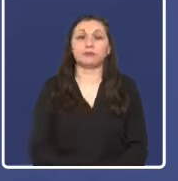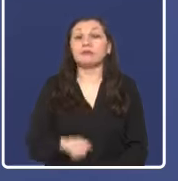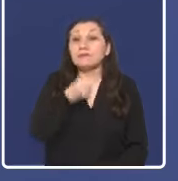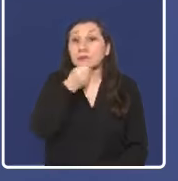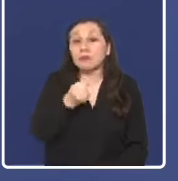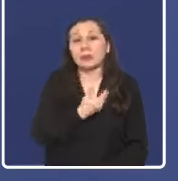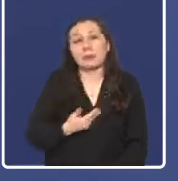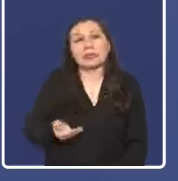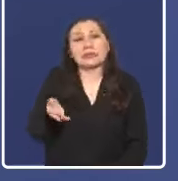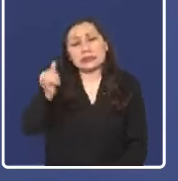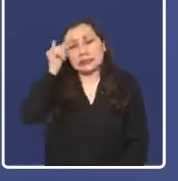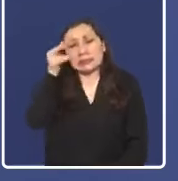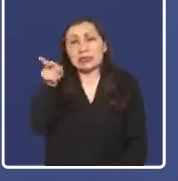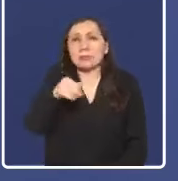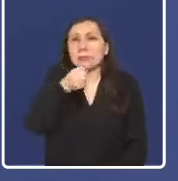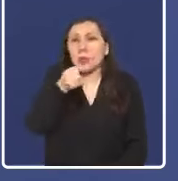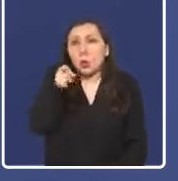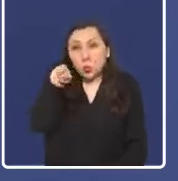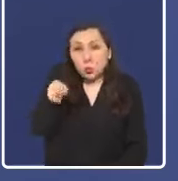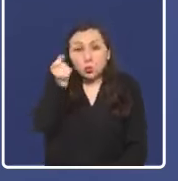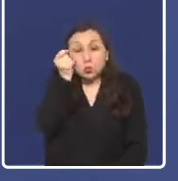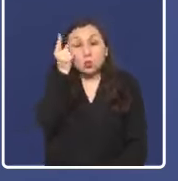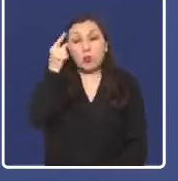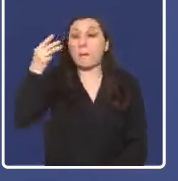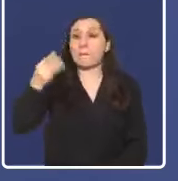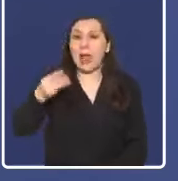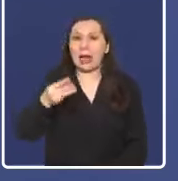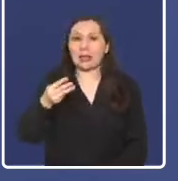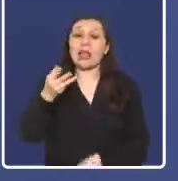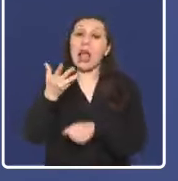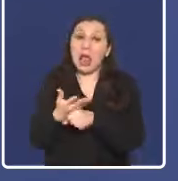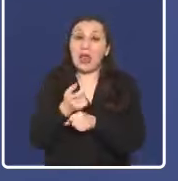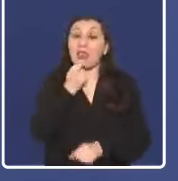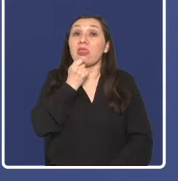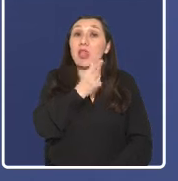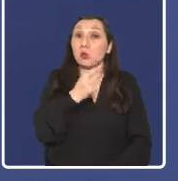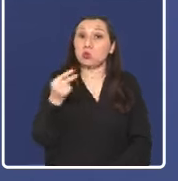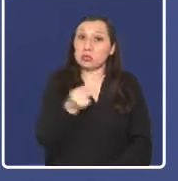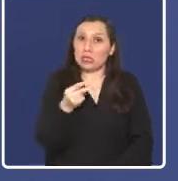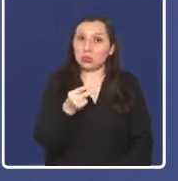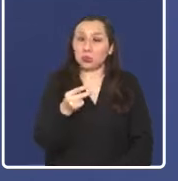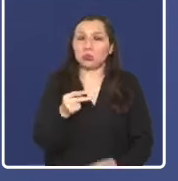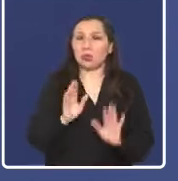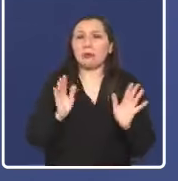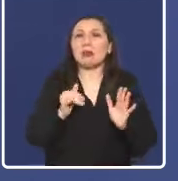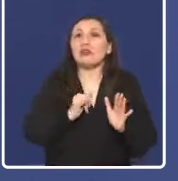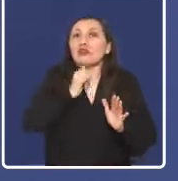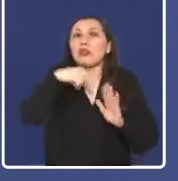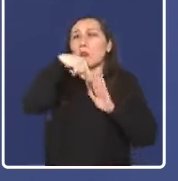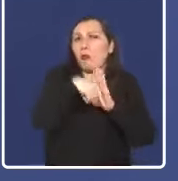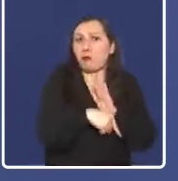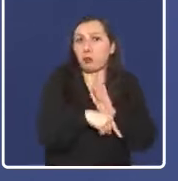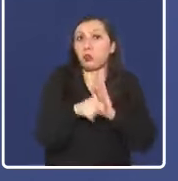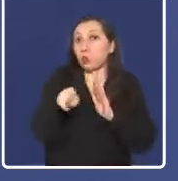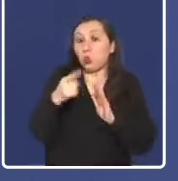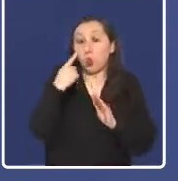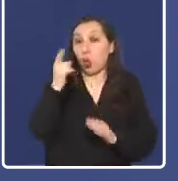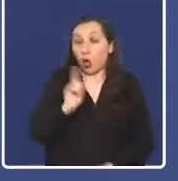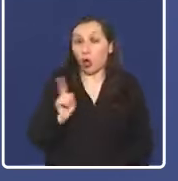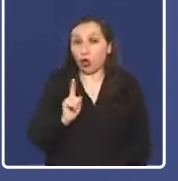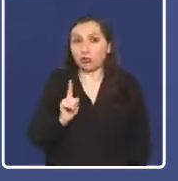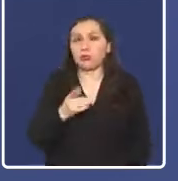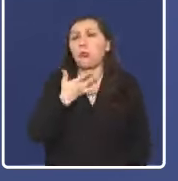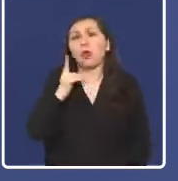Presidente, disculpe que le insista, pero si usted se entera el martes que hay una denuncia sexual, más allá de los detalles, que todavía usted no los conoce, como